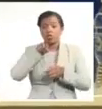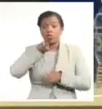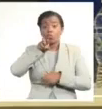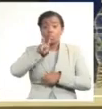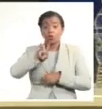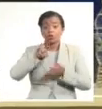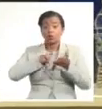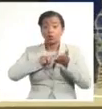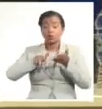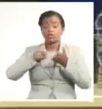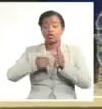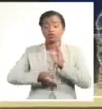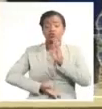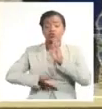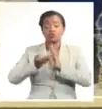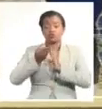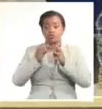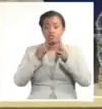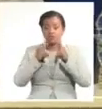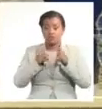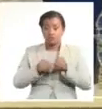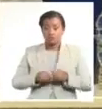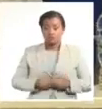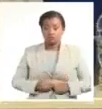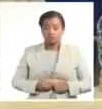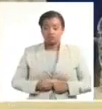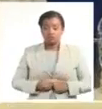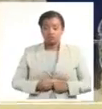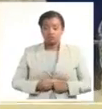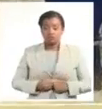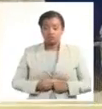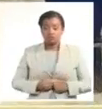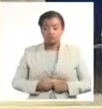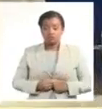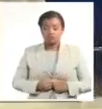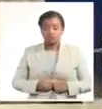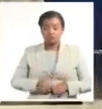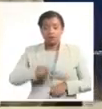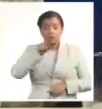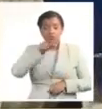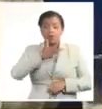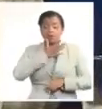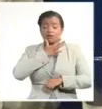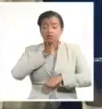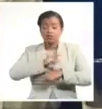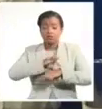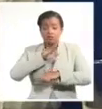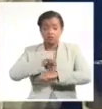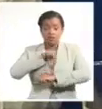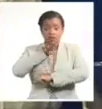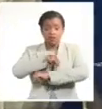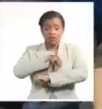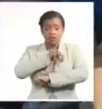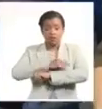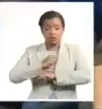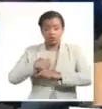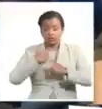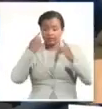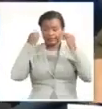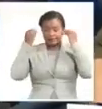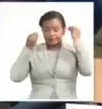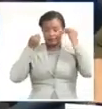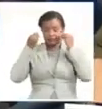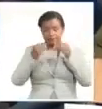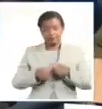que incrementaron el número de casos sospechosos de dengue, lo que nos tiene alerta. Sobre